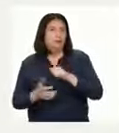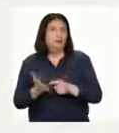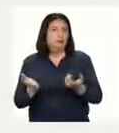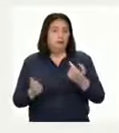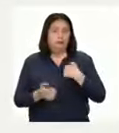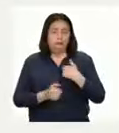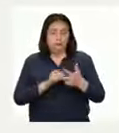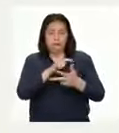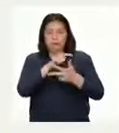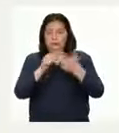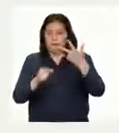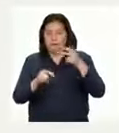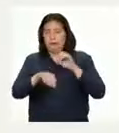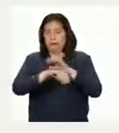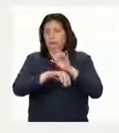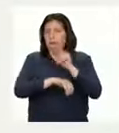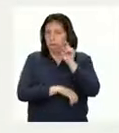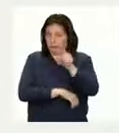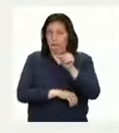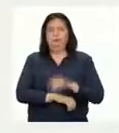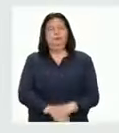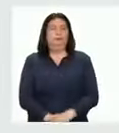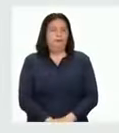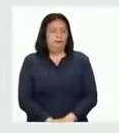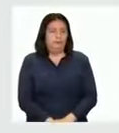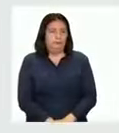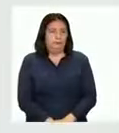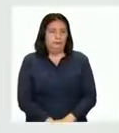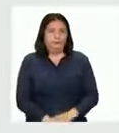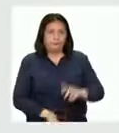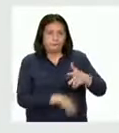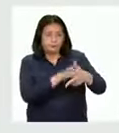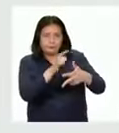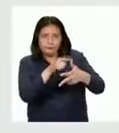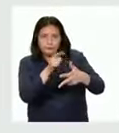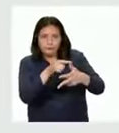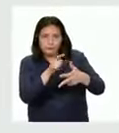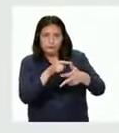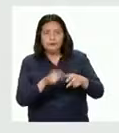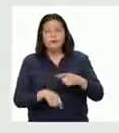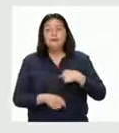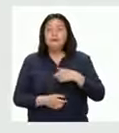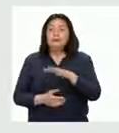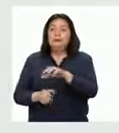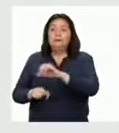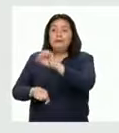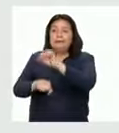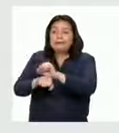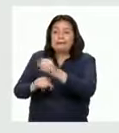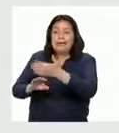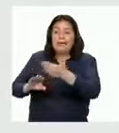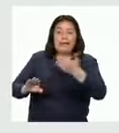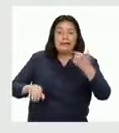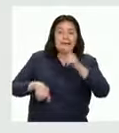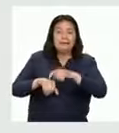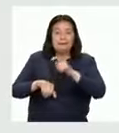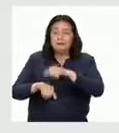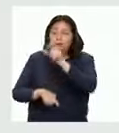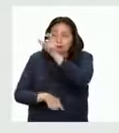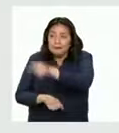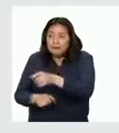Tengo 3 consejos puntuales para esto. Primero, programar la cita con tiempo para saber